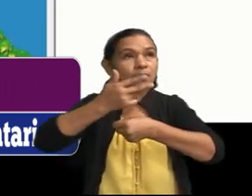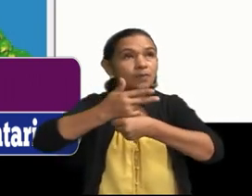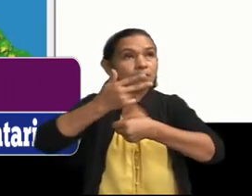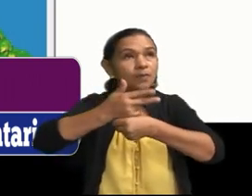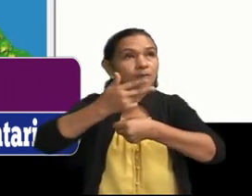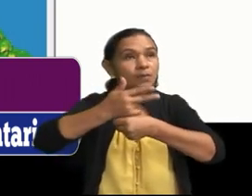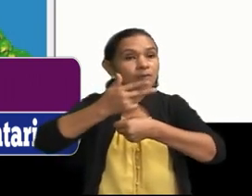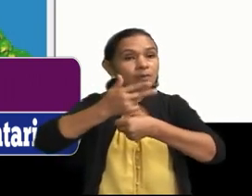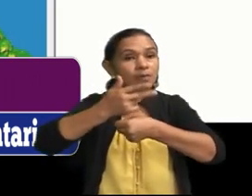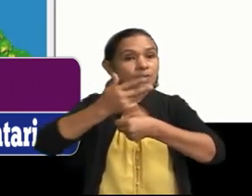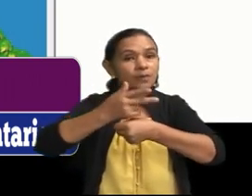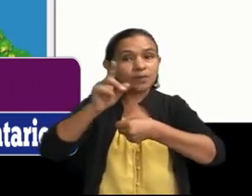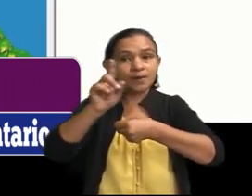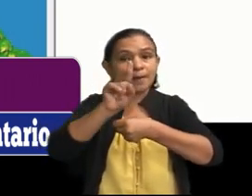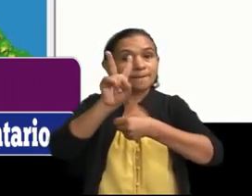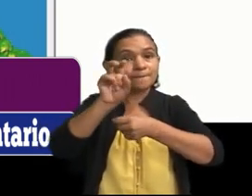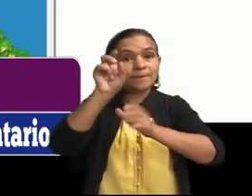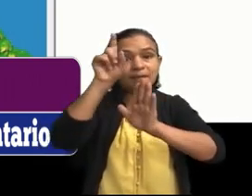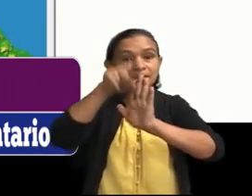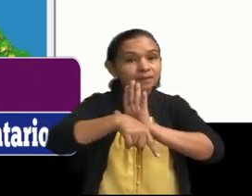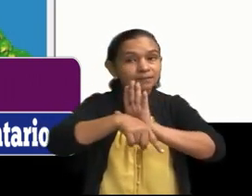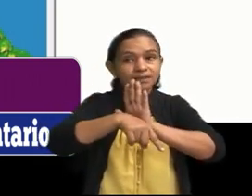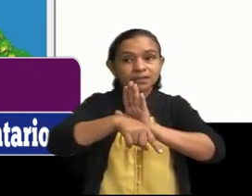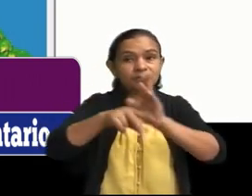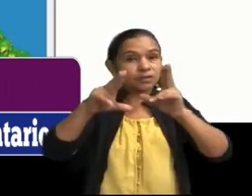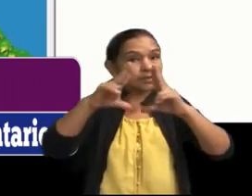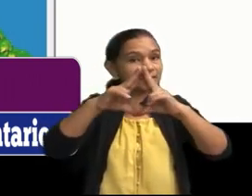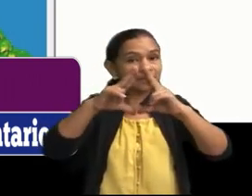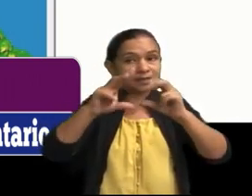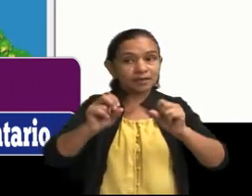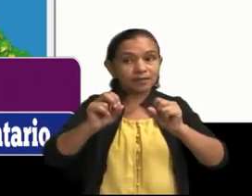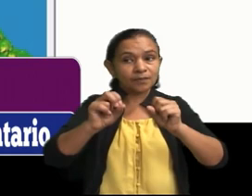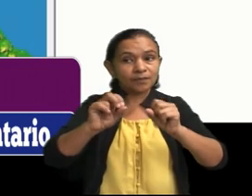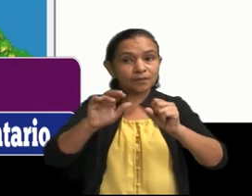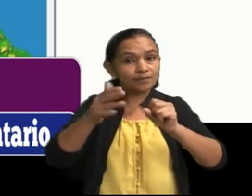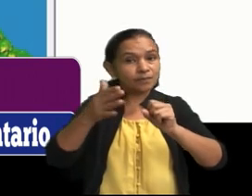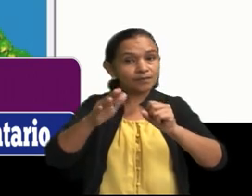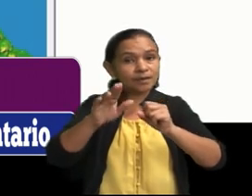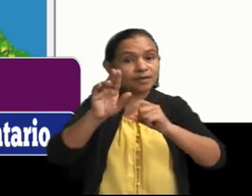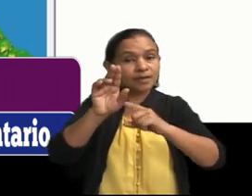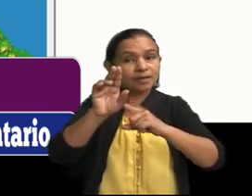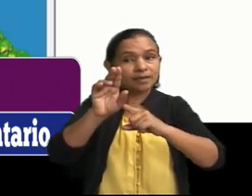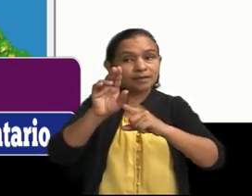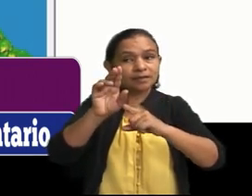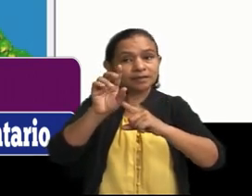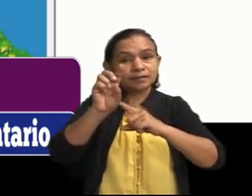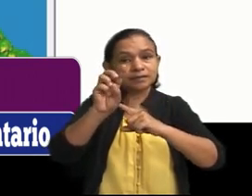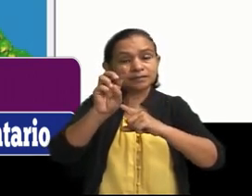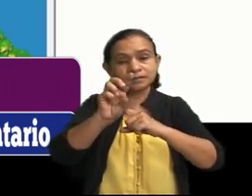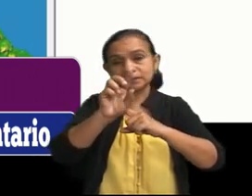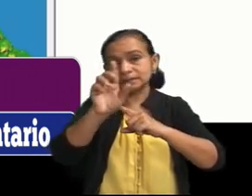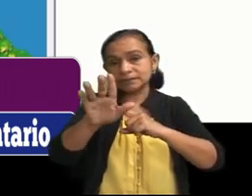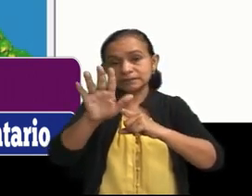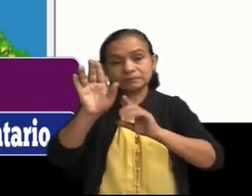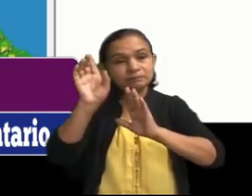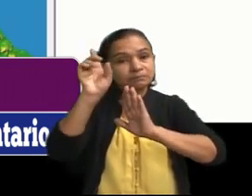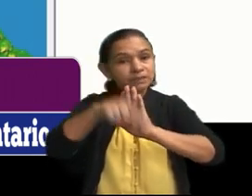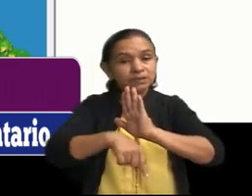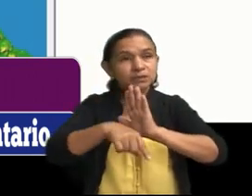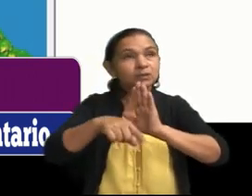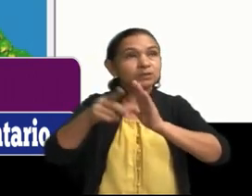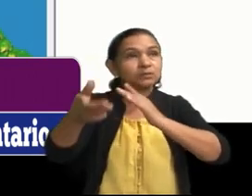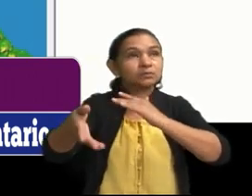ya después de 20 minutos. A Nicaragua llega después de como 30 minutos, 35 minutos a las costas del